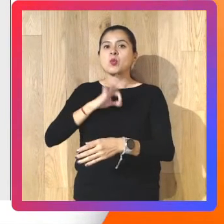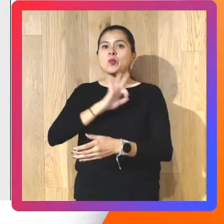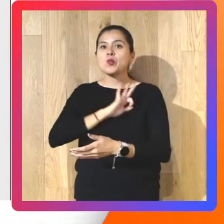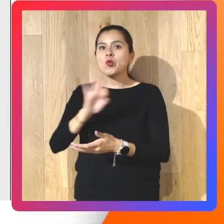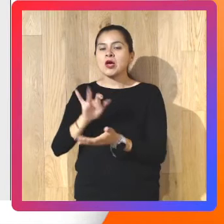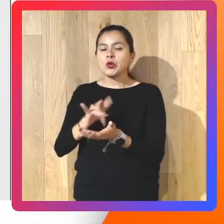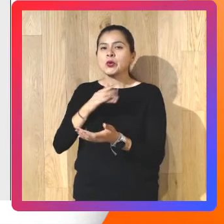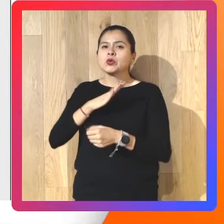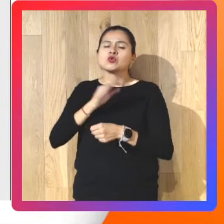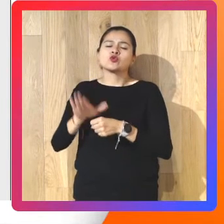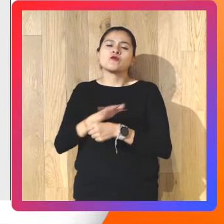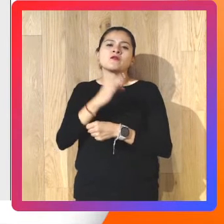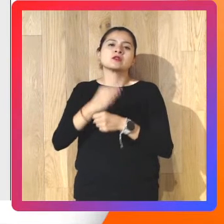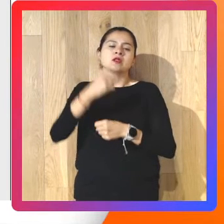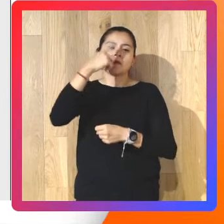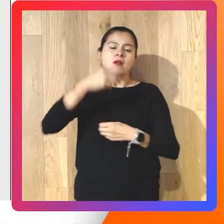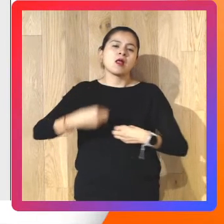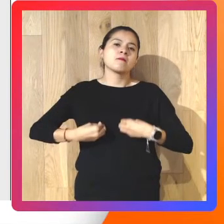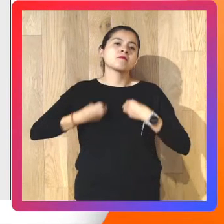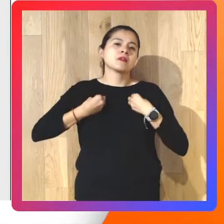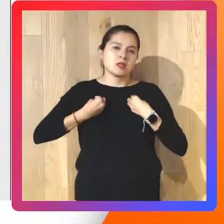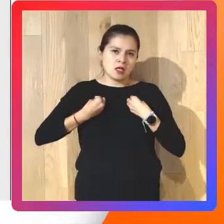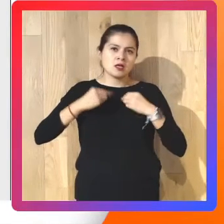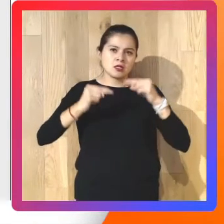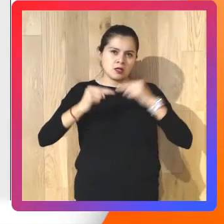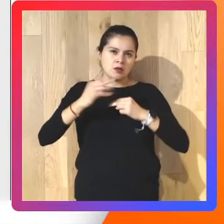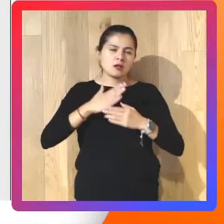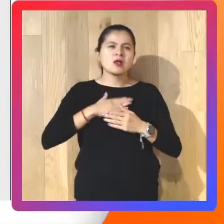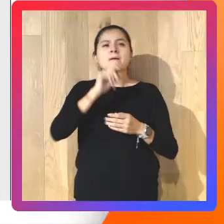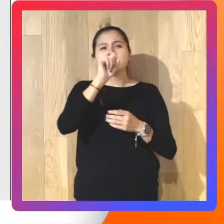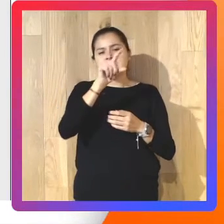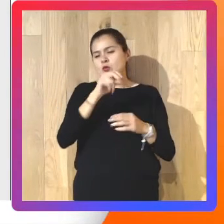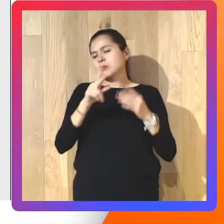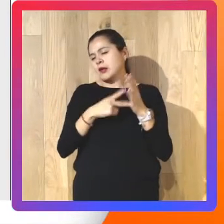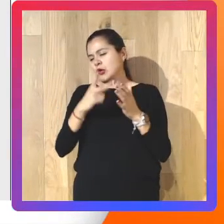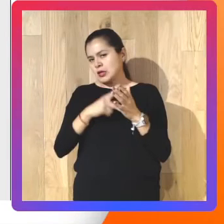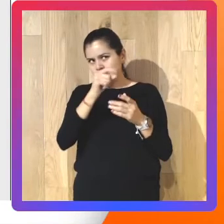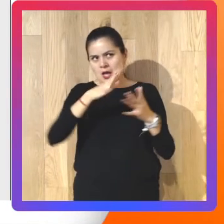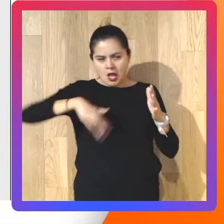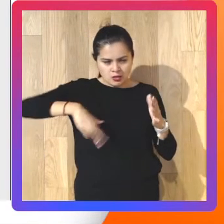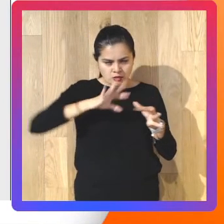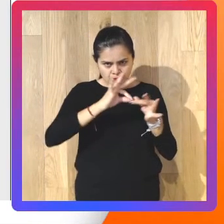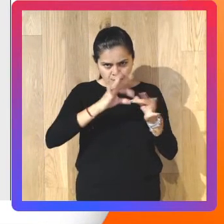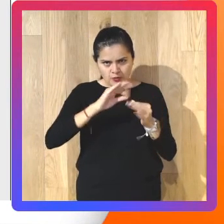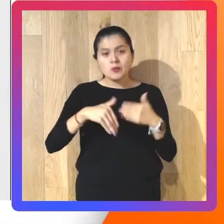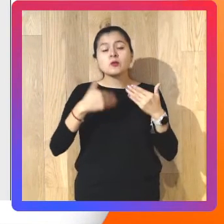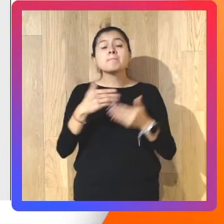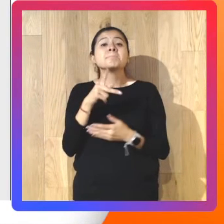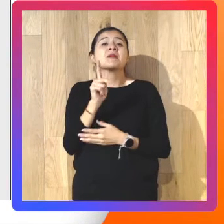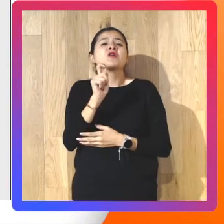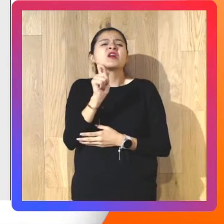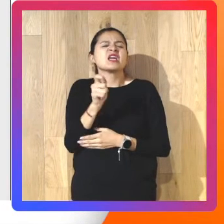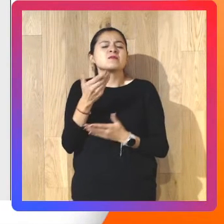ingreso suficiente para un nivel de vida digno. Eso ya no lo repito porque ya se mencionó. Pasamos, pero